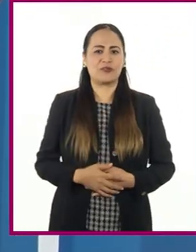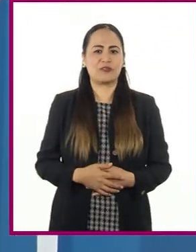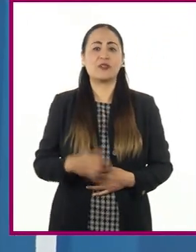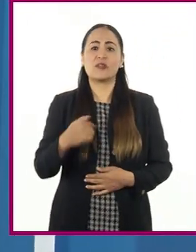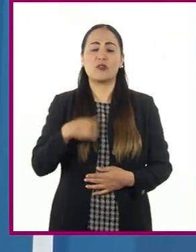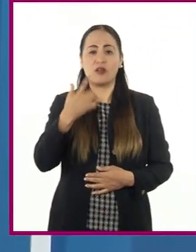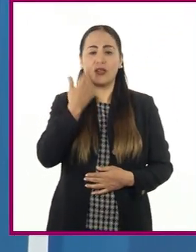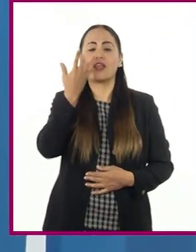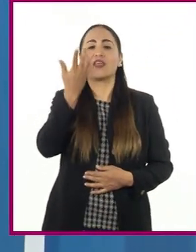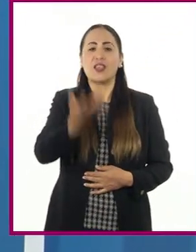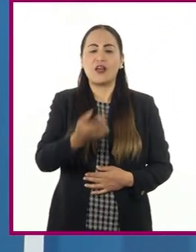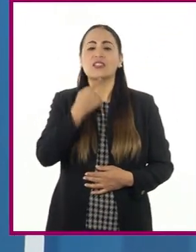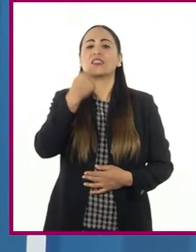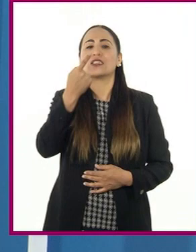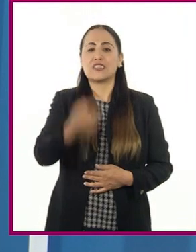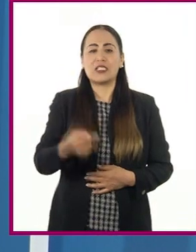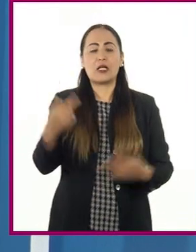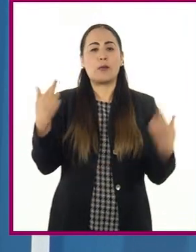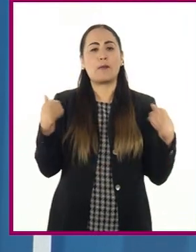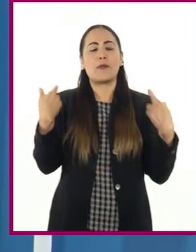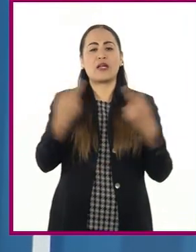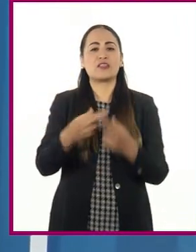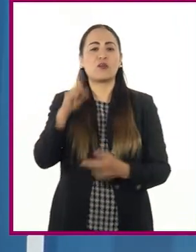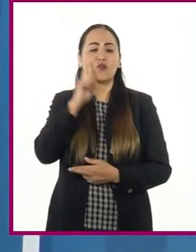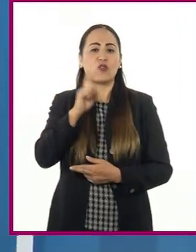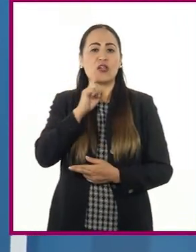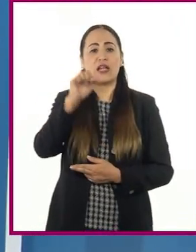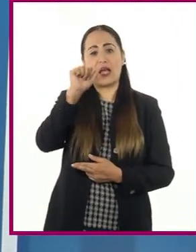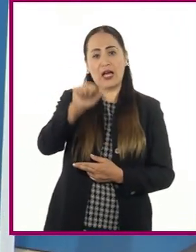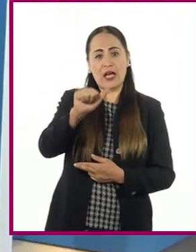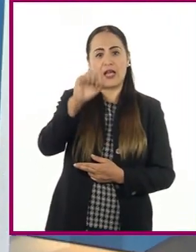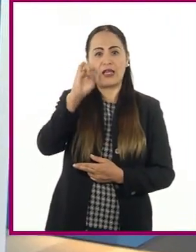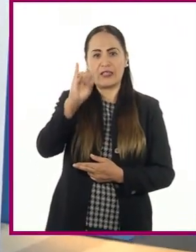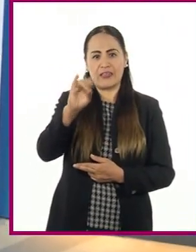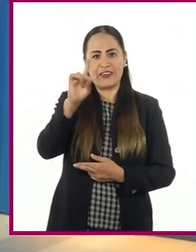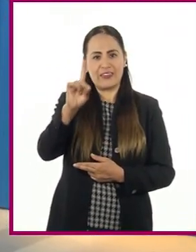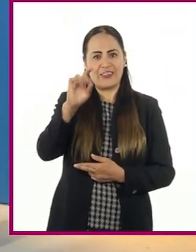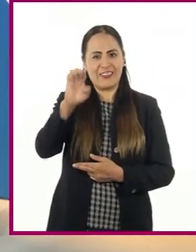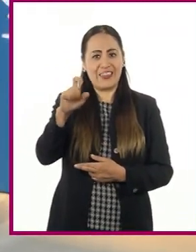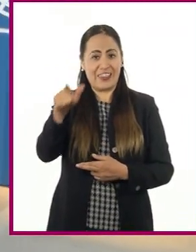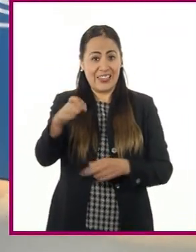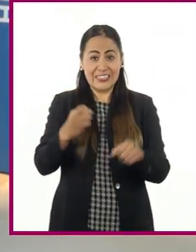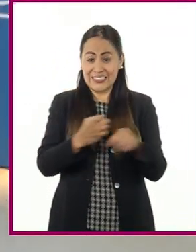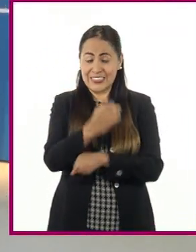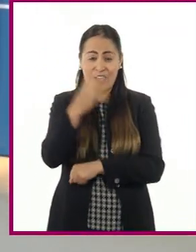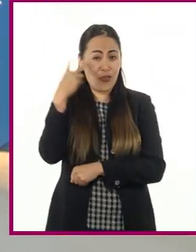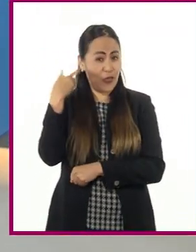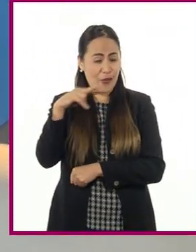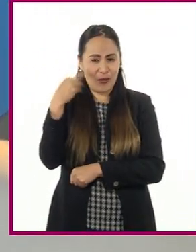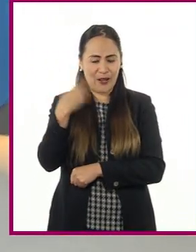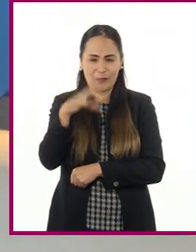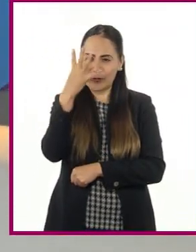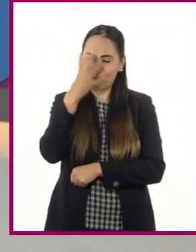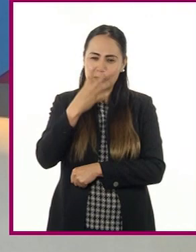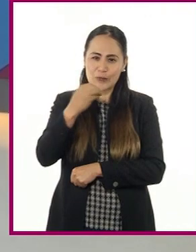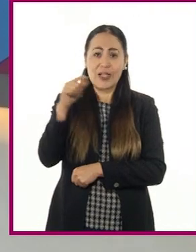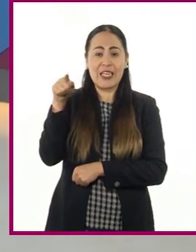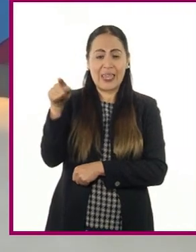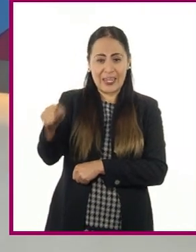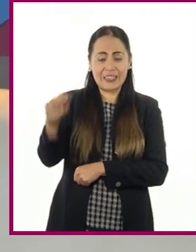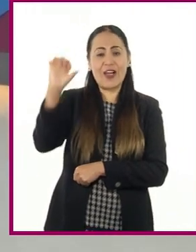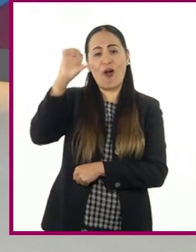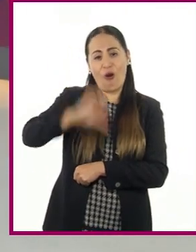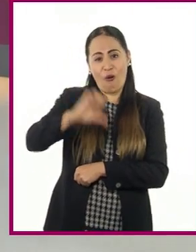Quiero comentarles que la maestra Aide Agüed Reyes del hermoso estado de Veracruz nos estará